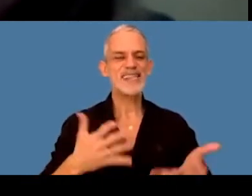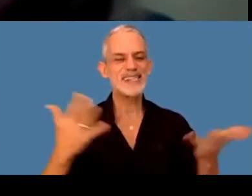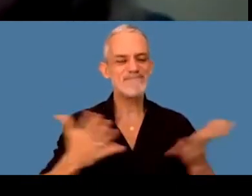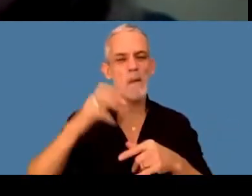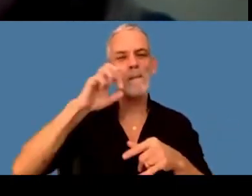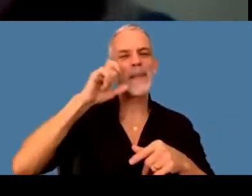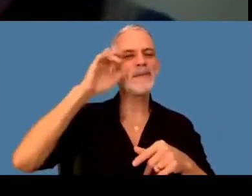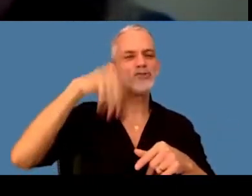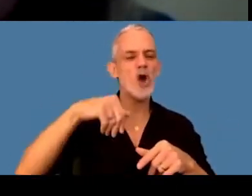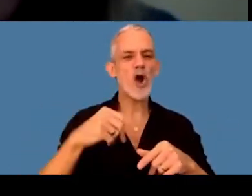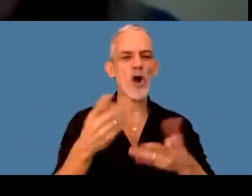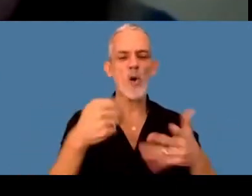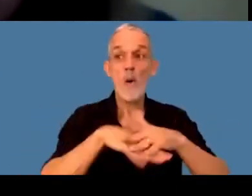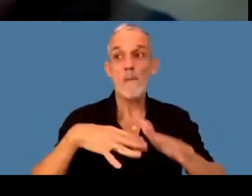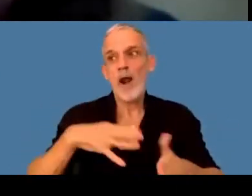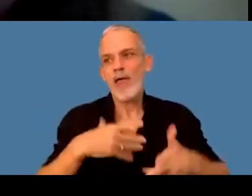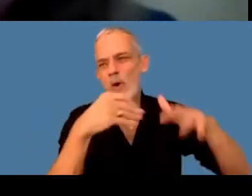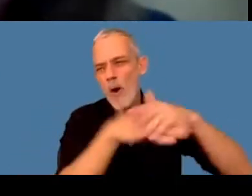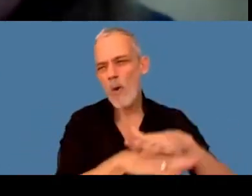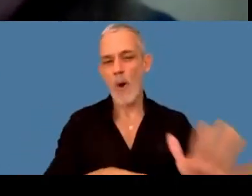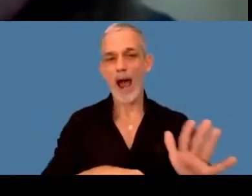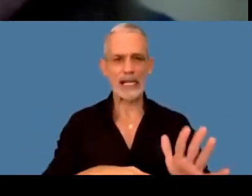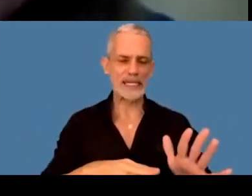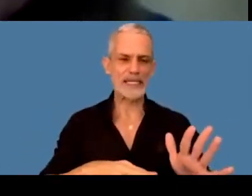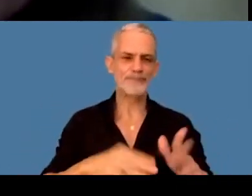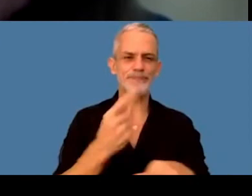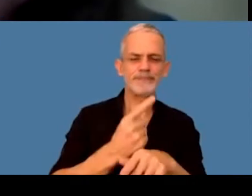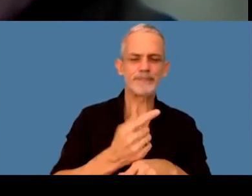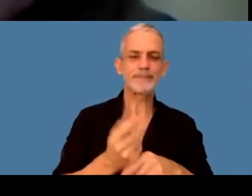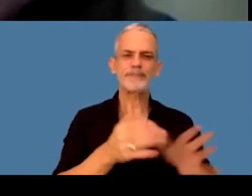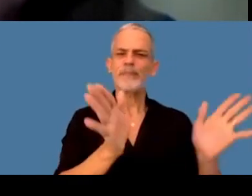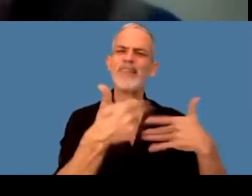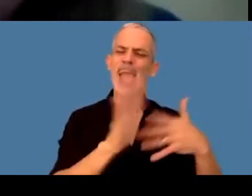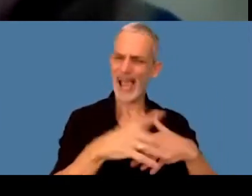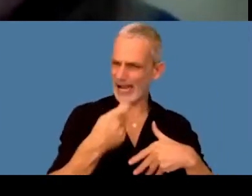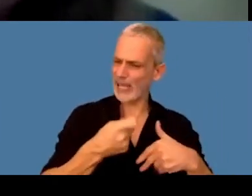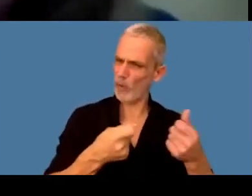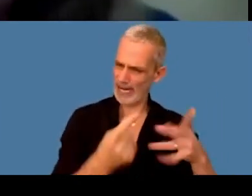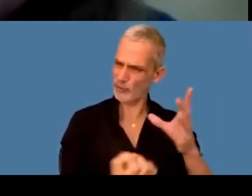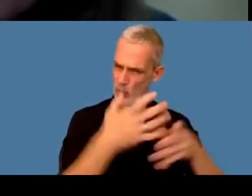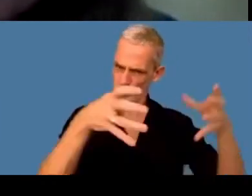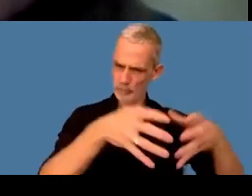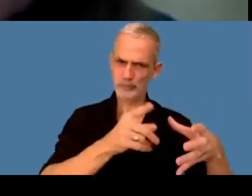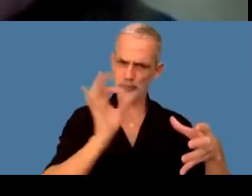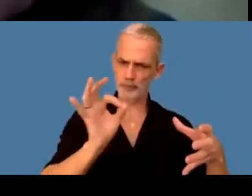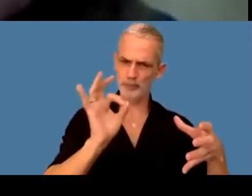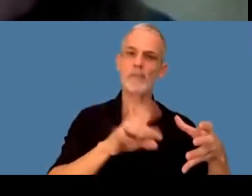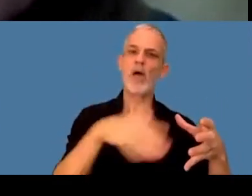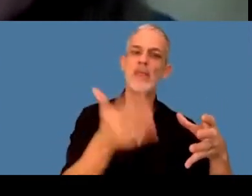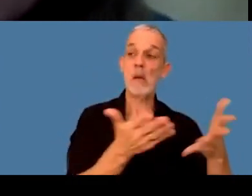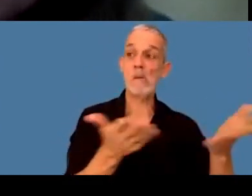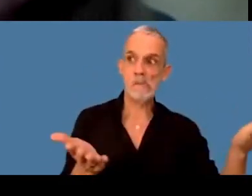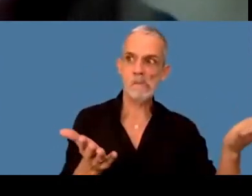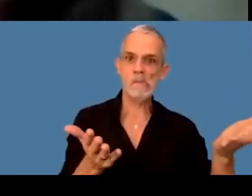era que en principio, si bien él hizo la caja de jubilaciones, pero después no